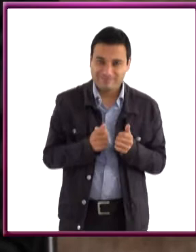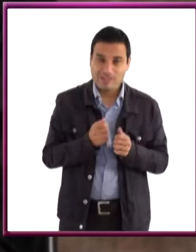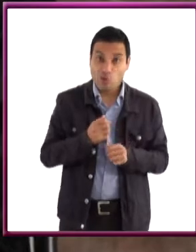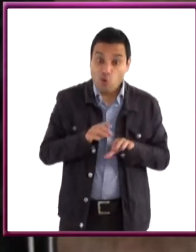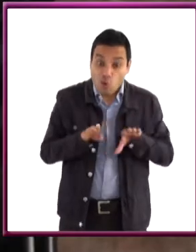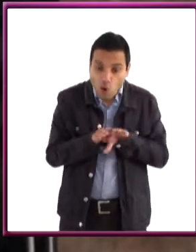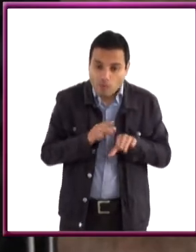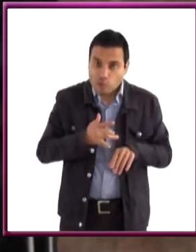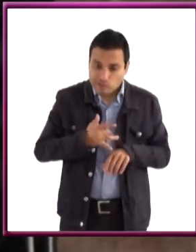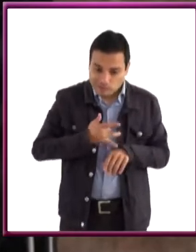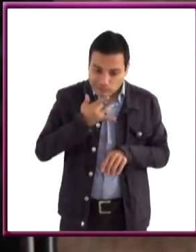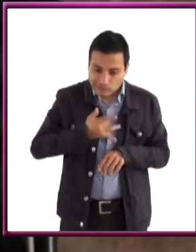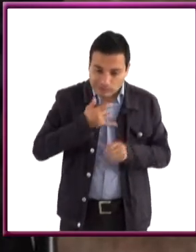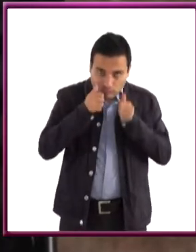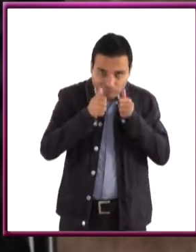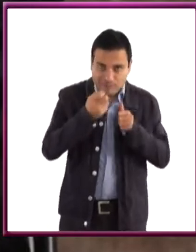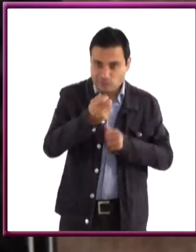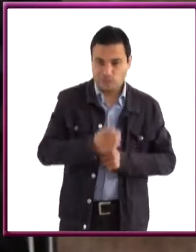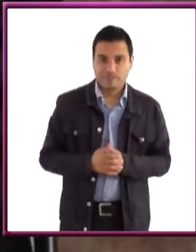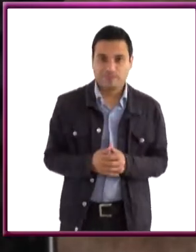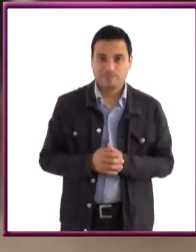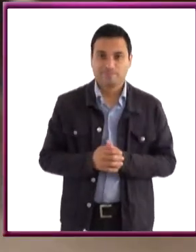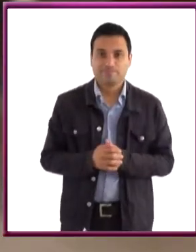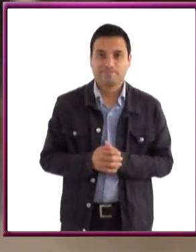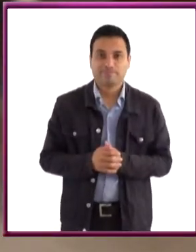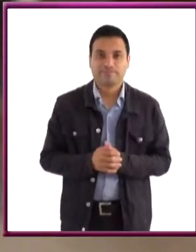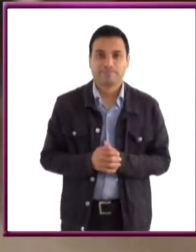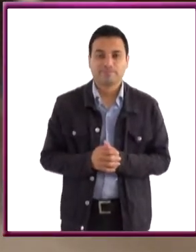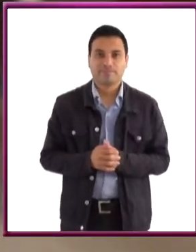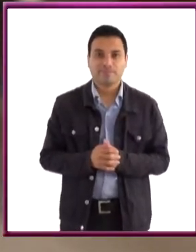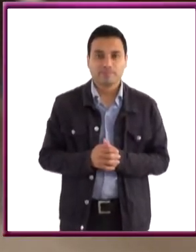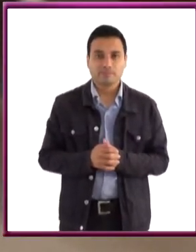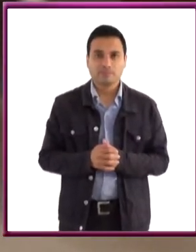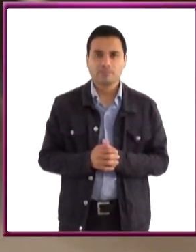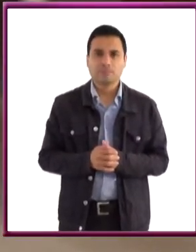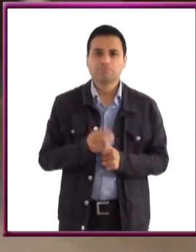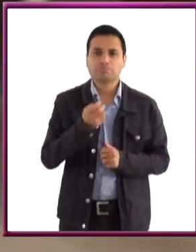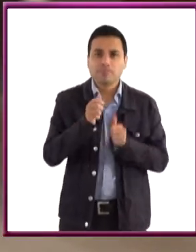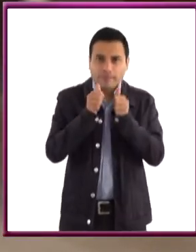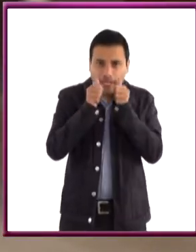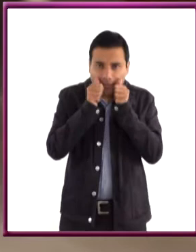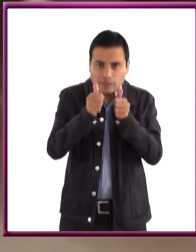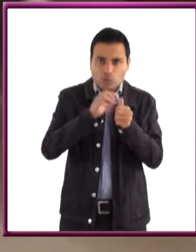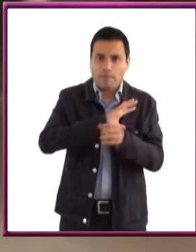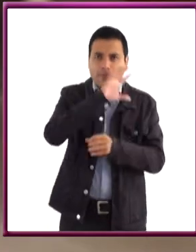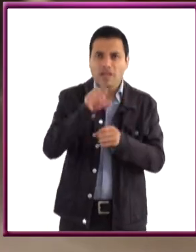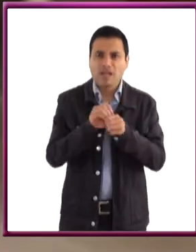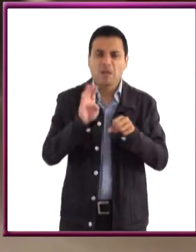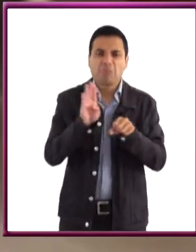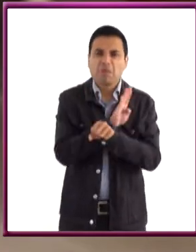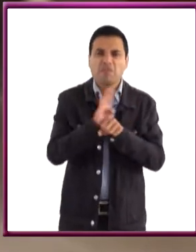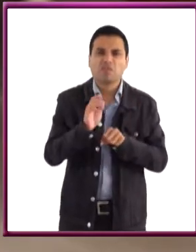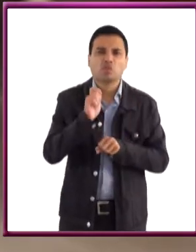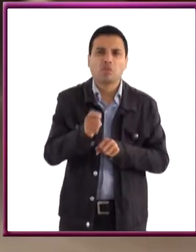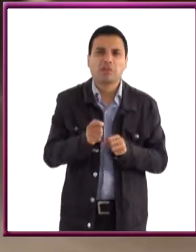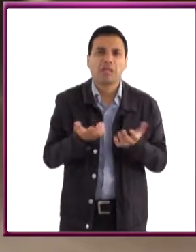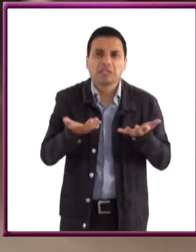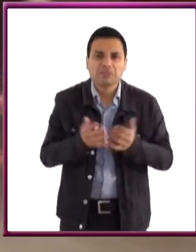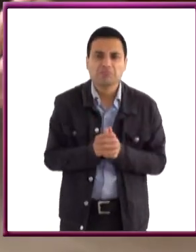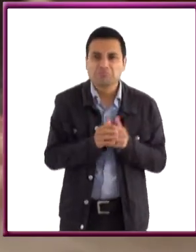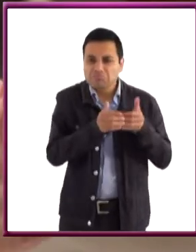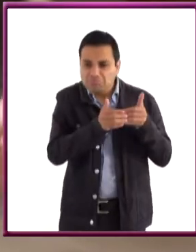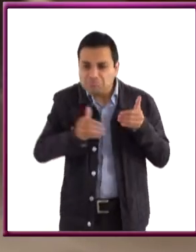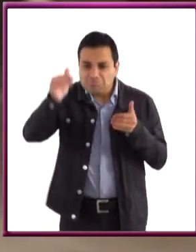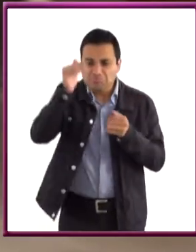estés experimentando en el presente, sea lo que sea. ¿Y cuáles son los beneficios que nos trae la atención plena? ¿La practicamos